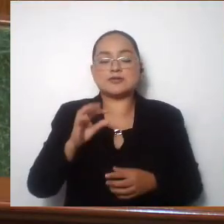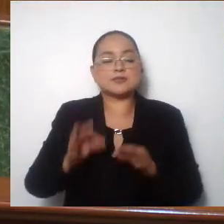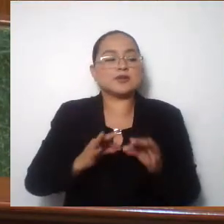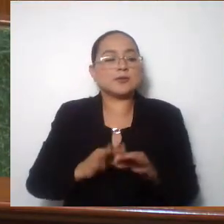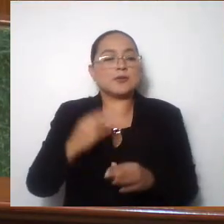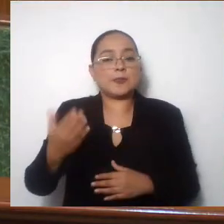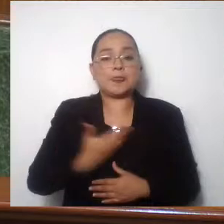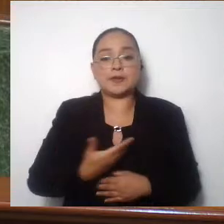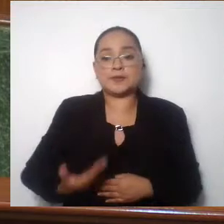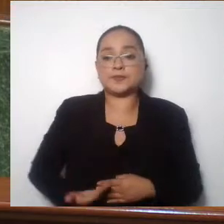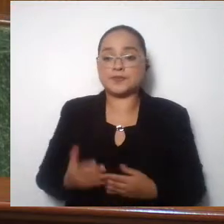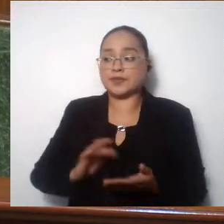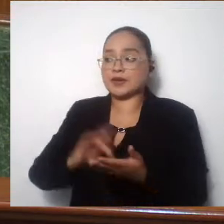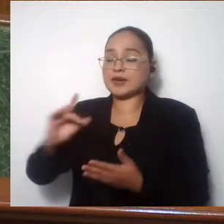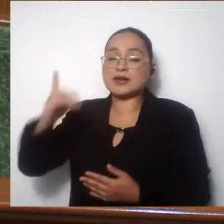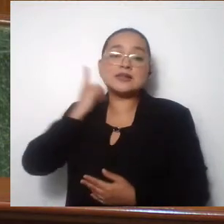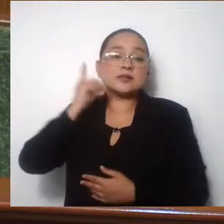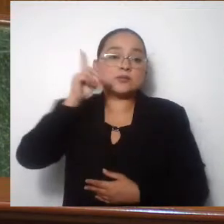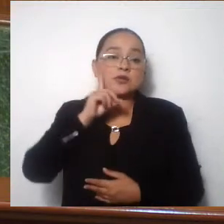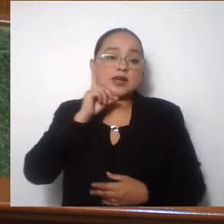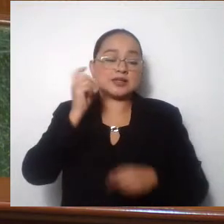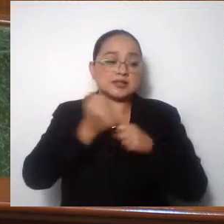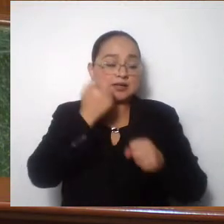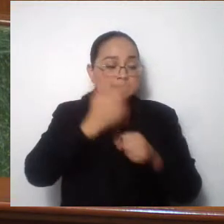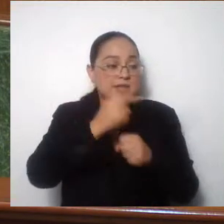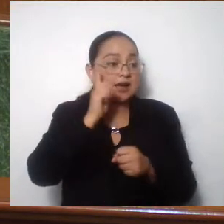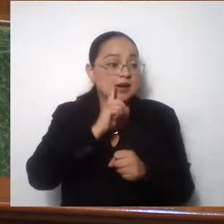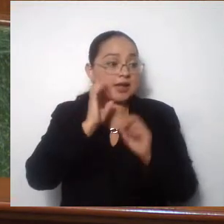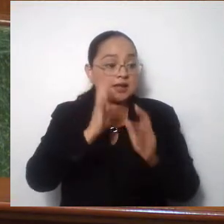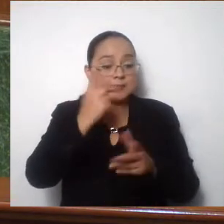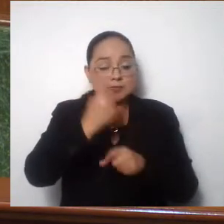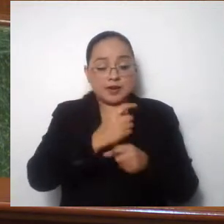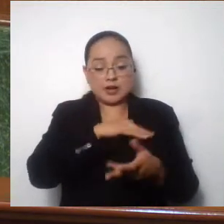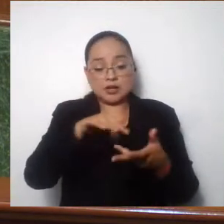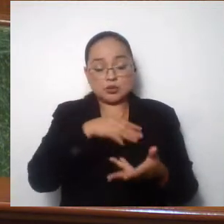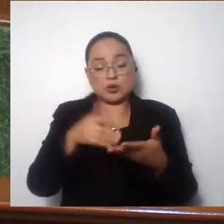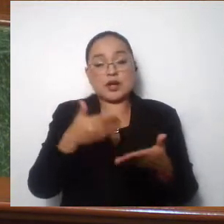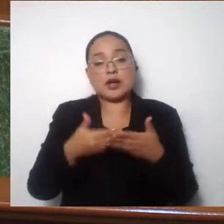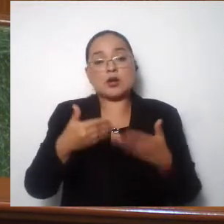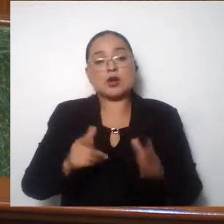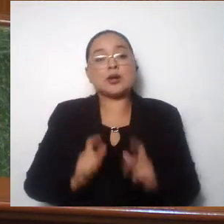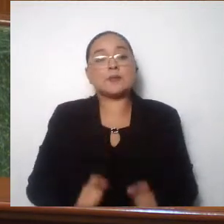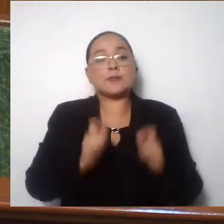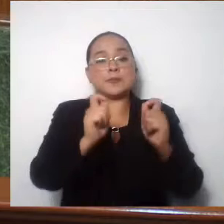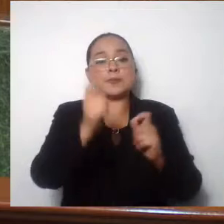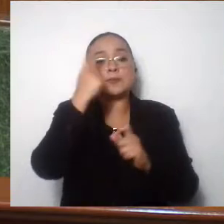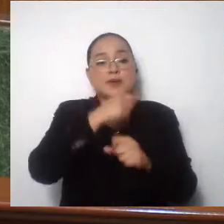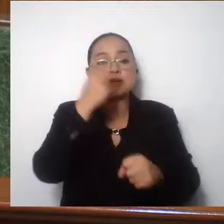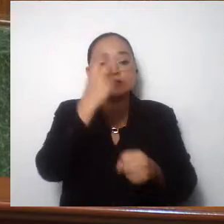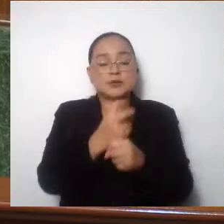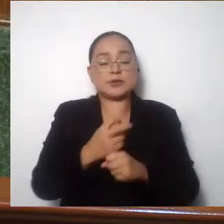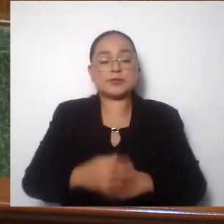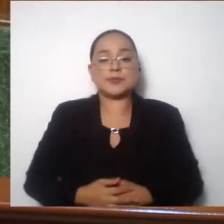secretaria. Habiéndosele dado primera lectura a la iniciativa, túrnese para la segunda de ley.